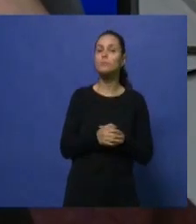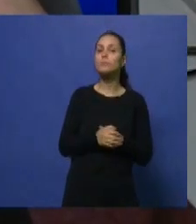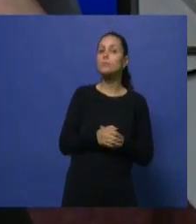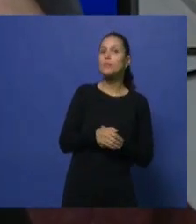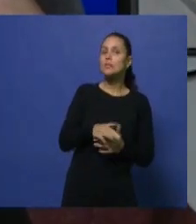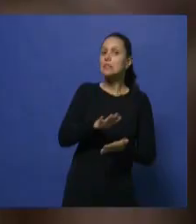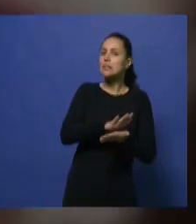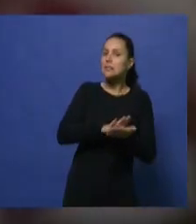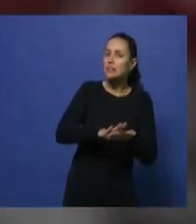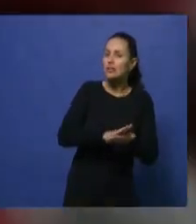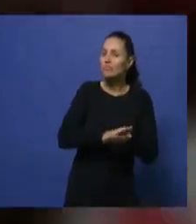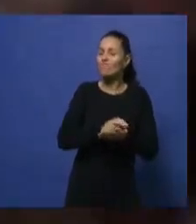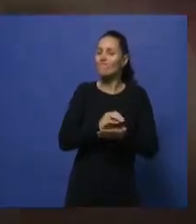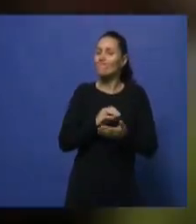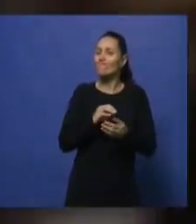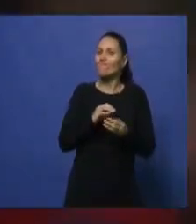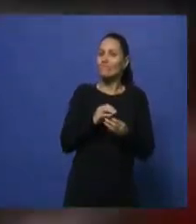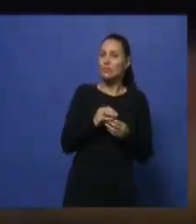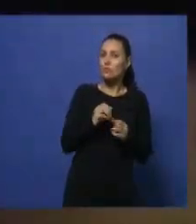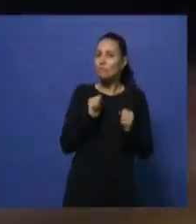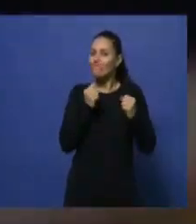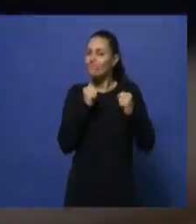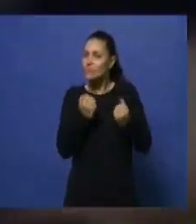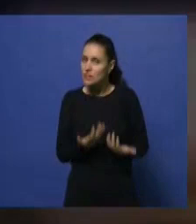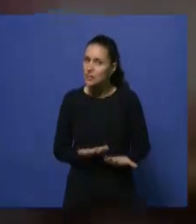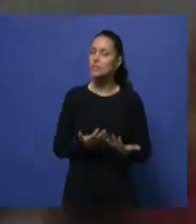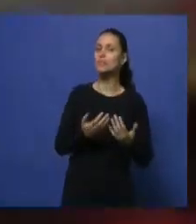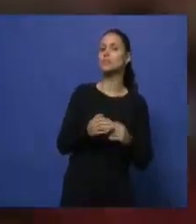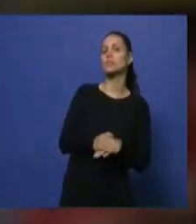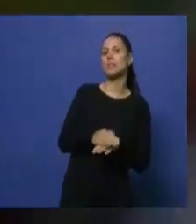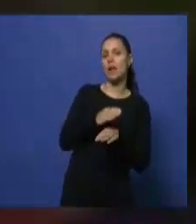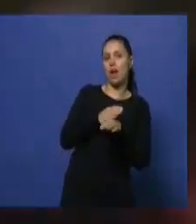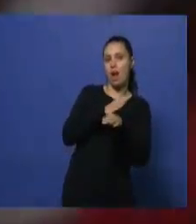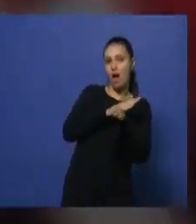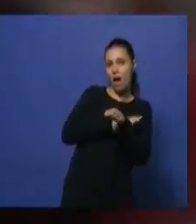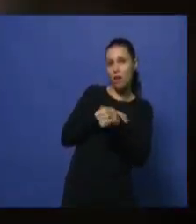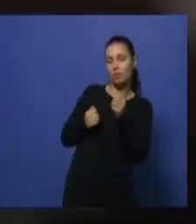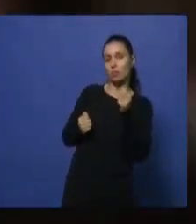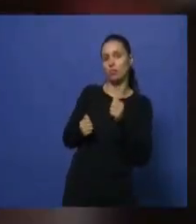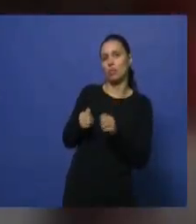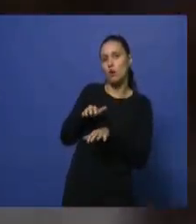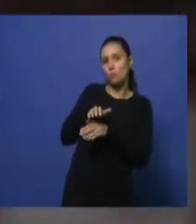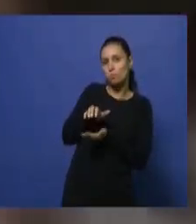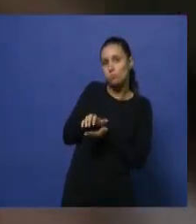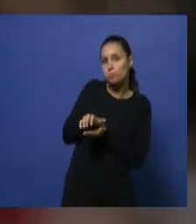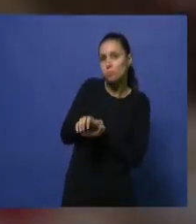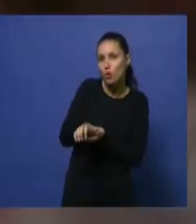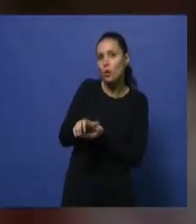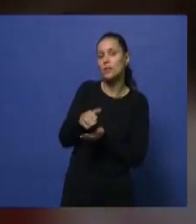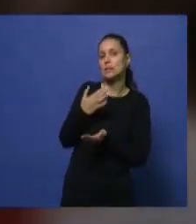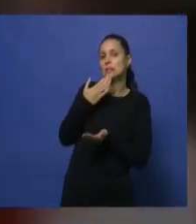ambiente muy tenso desde antes que pase el colectivo acá se veía una predisposición por parte de la policía